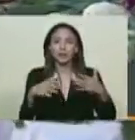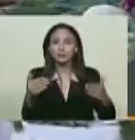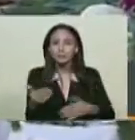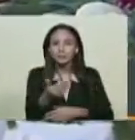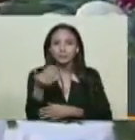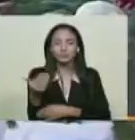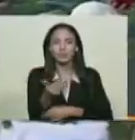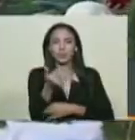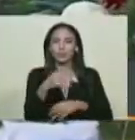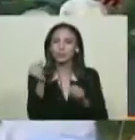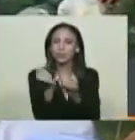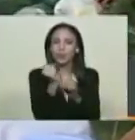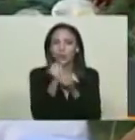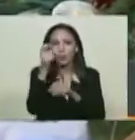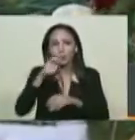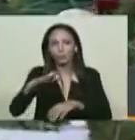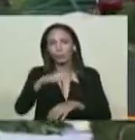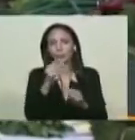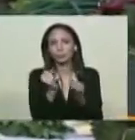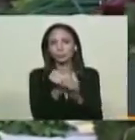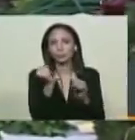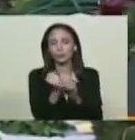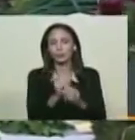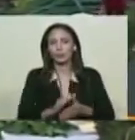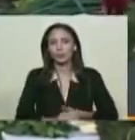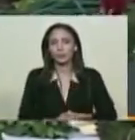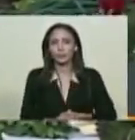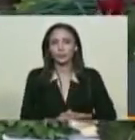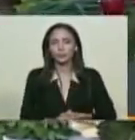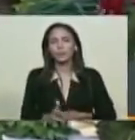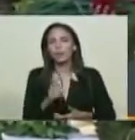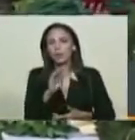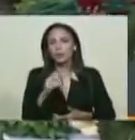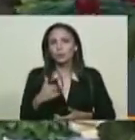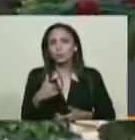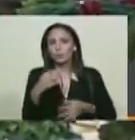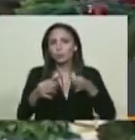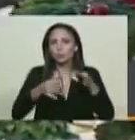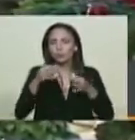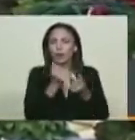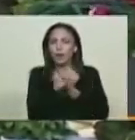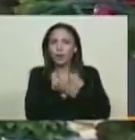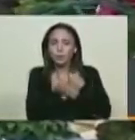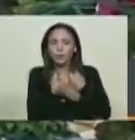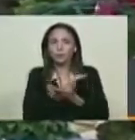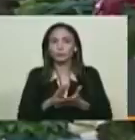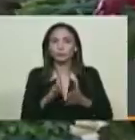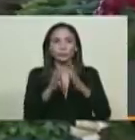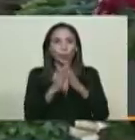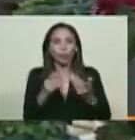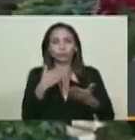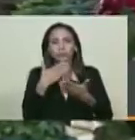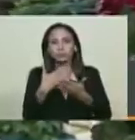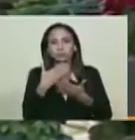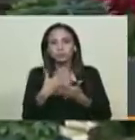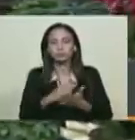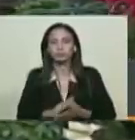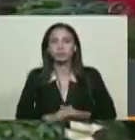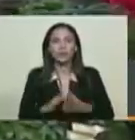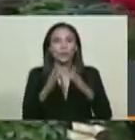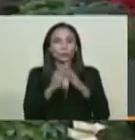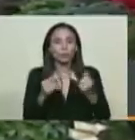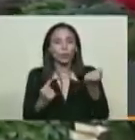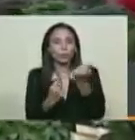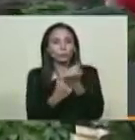de un pueblo trabajador que me permito, presidente, decirle que le mandan abrazos, bendiciones, agradecimientos y todo